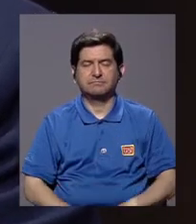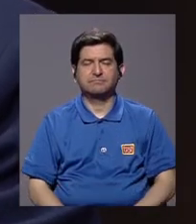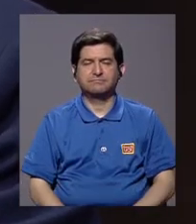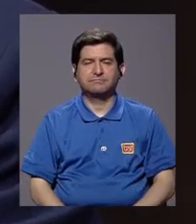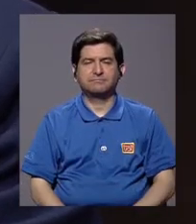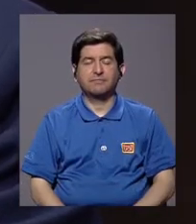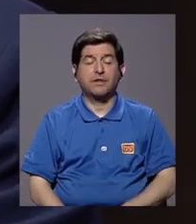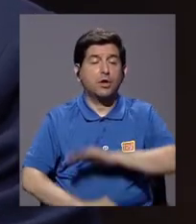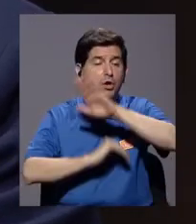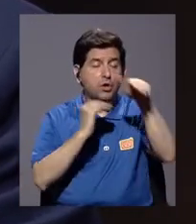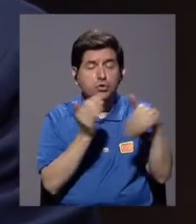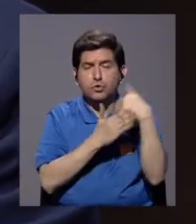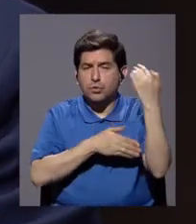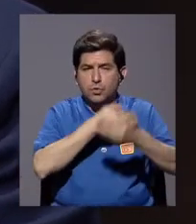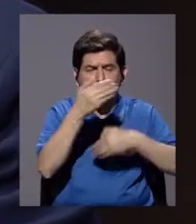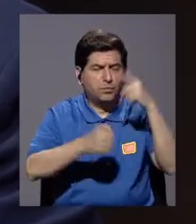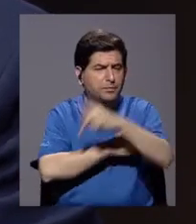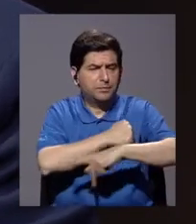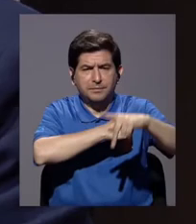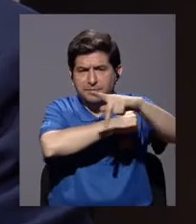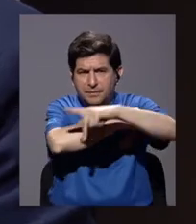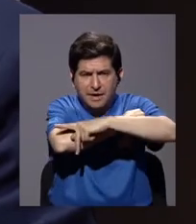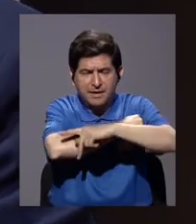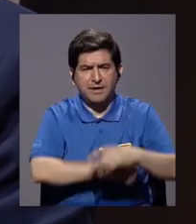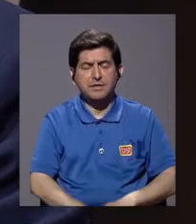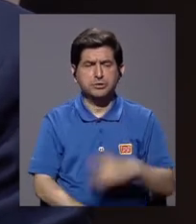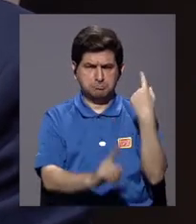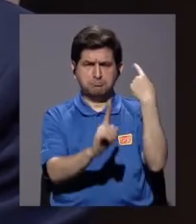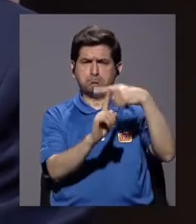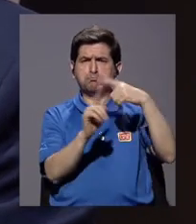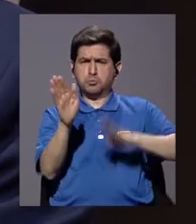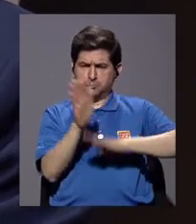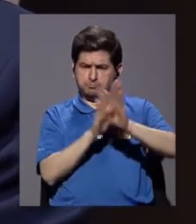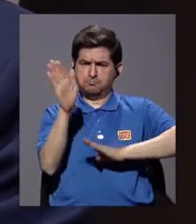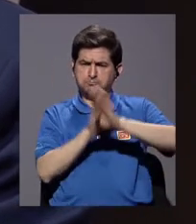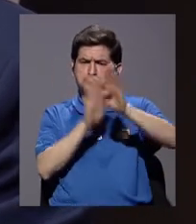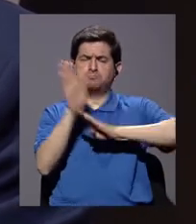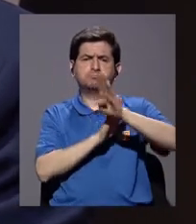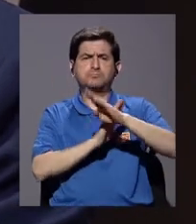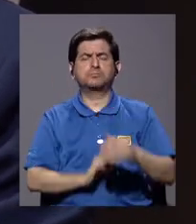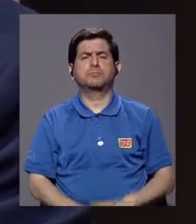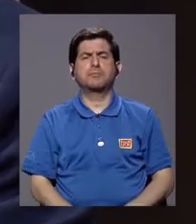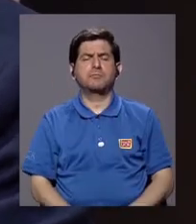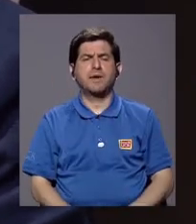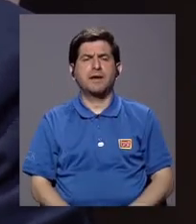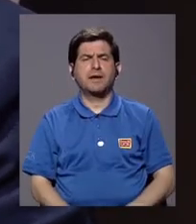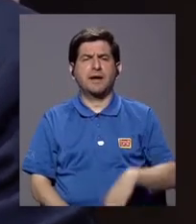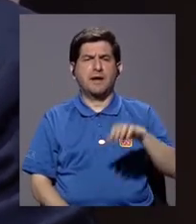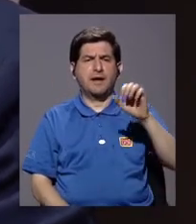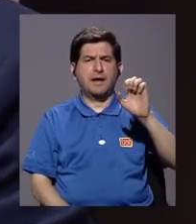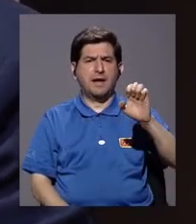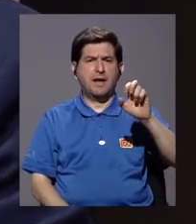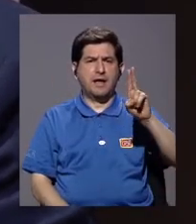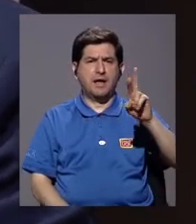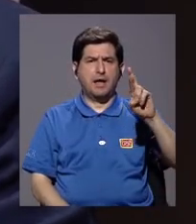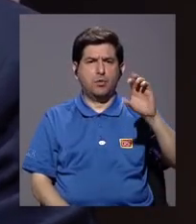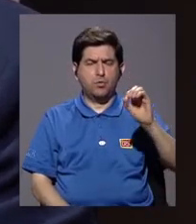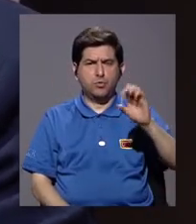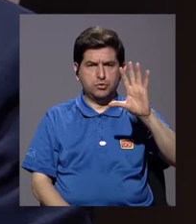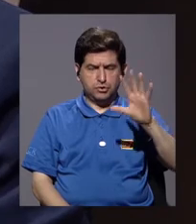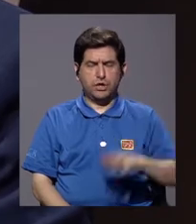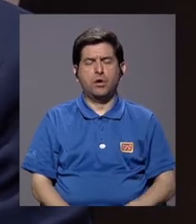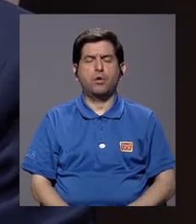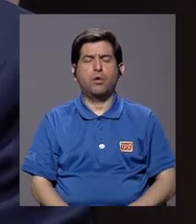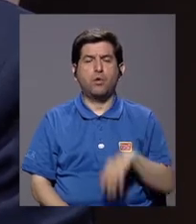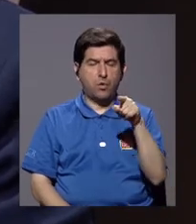otra parte, todo el proceso que el país de forma positiva ha desarrollado para llevar a Euro 5 los buses,